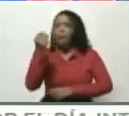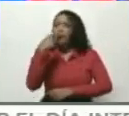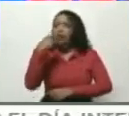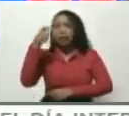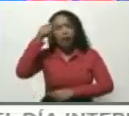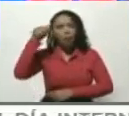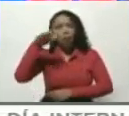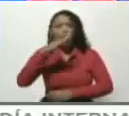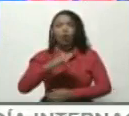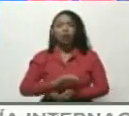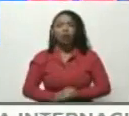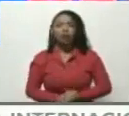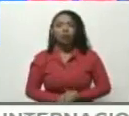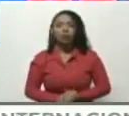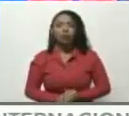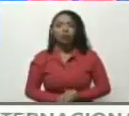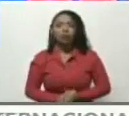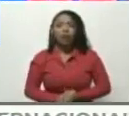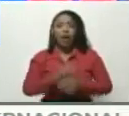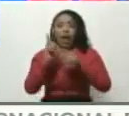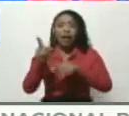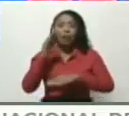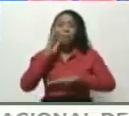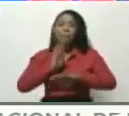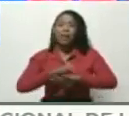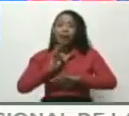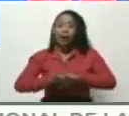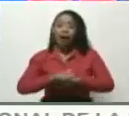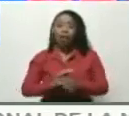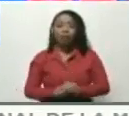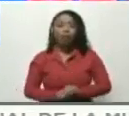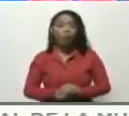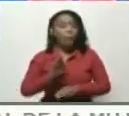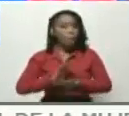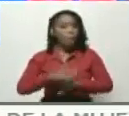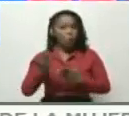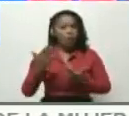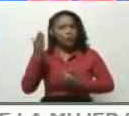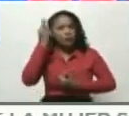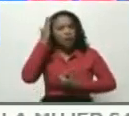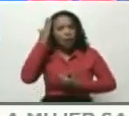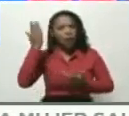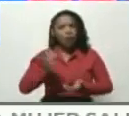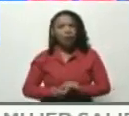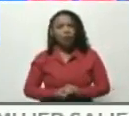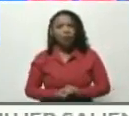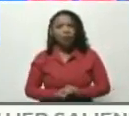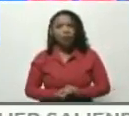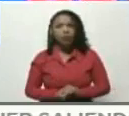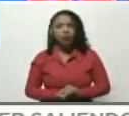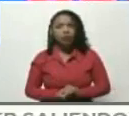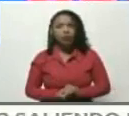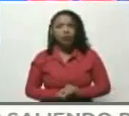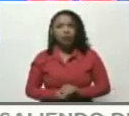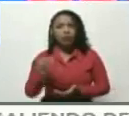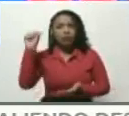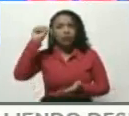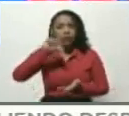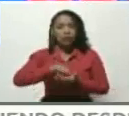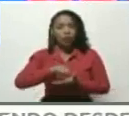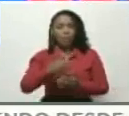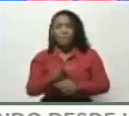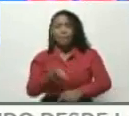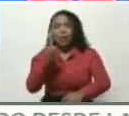pueblo, es un crimen, porque sabemos que en medio del